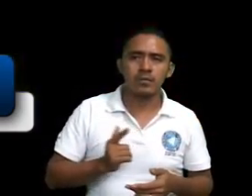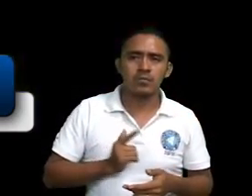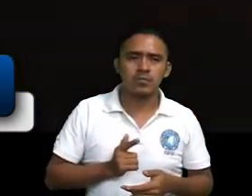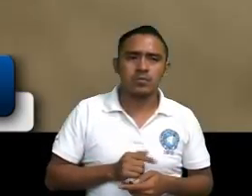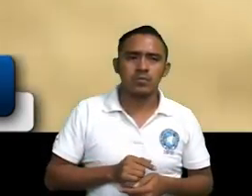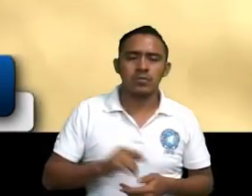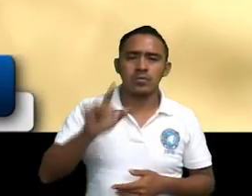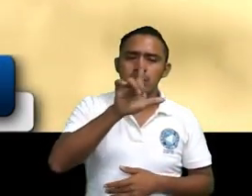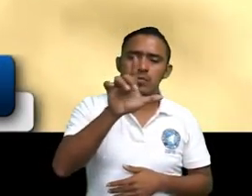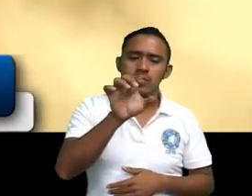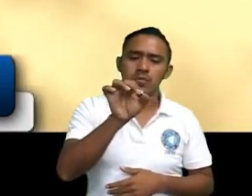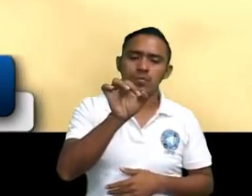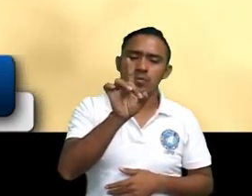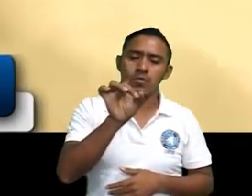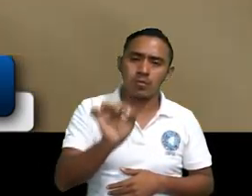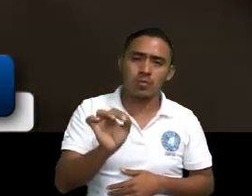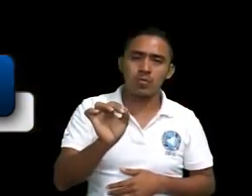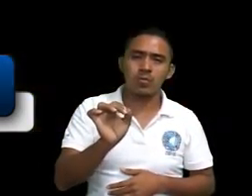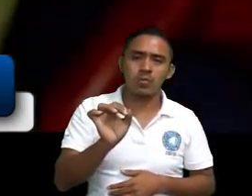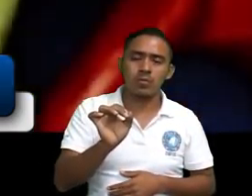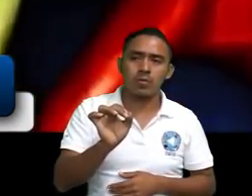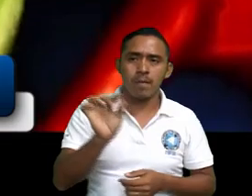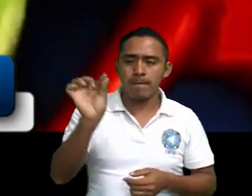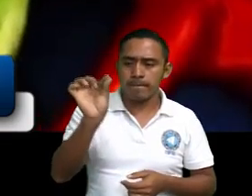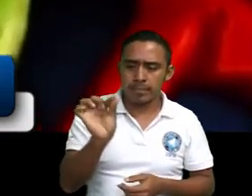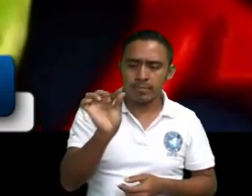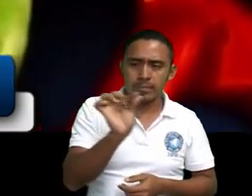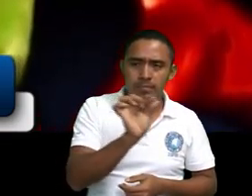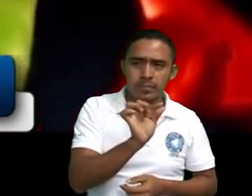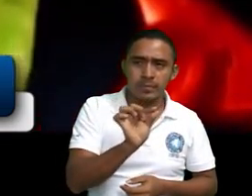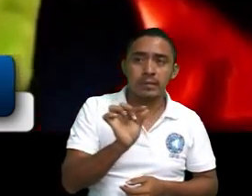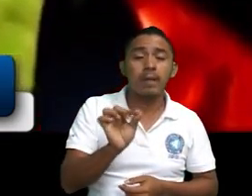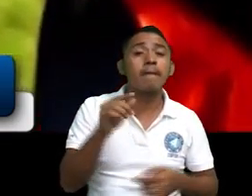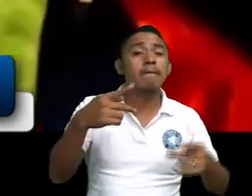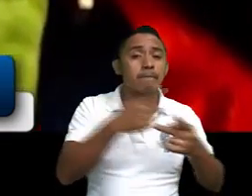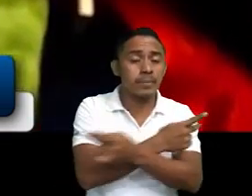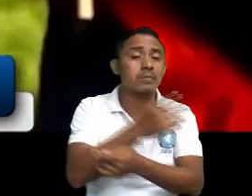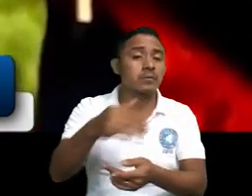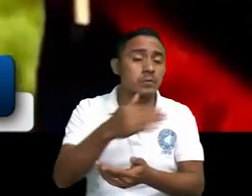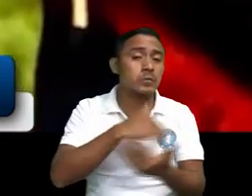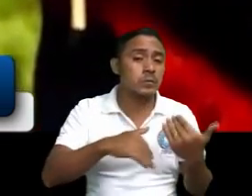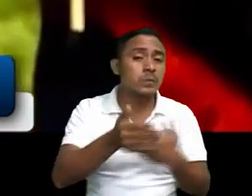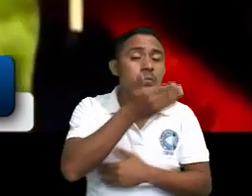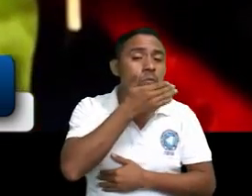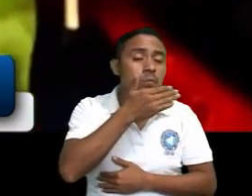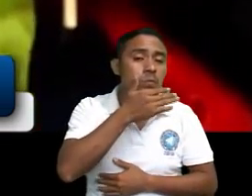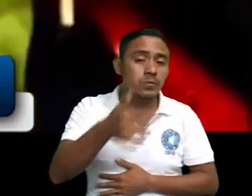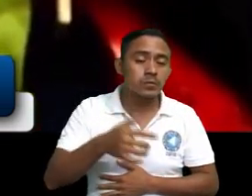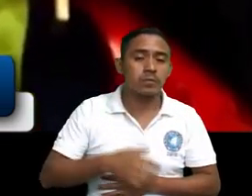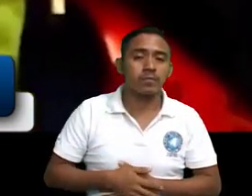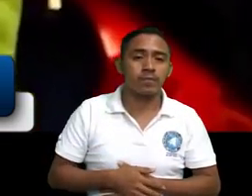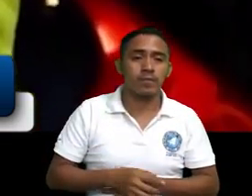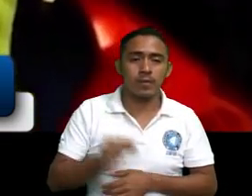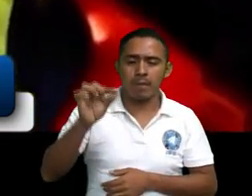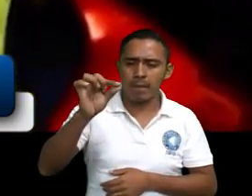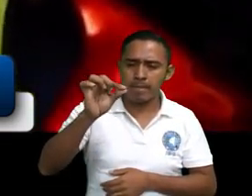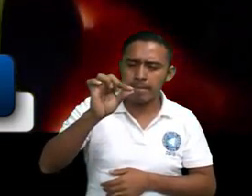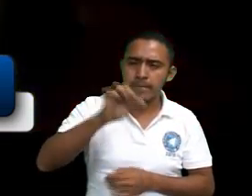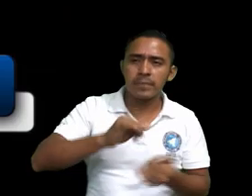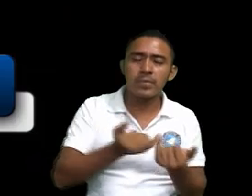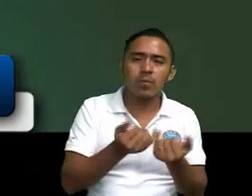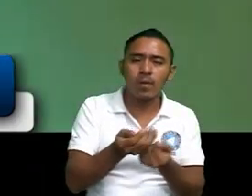verdad es que el lodo biliar son microcálculos y son los más peligrosos. Ah. Porque ellos, pues son microcálculos como la arena,